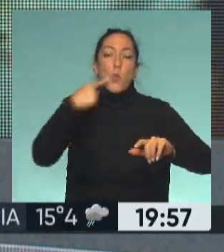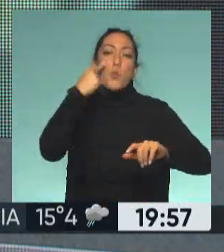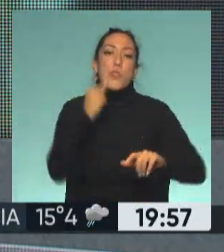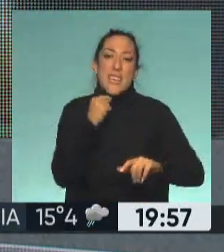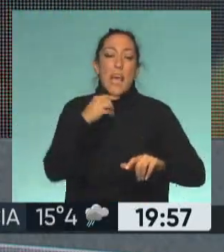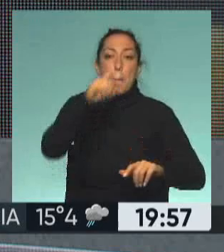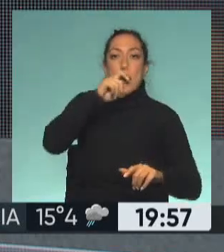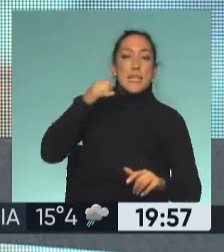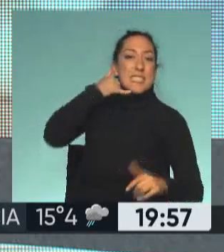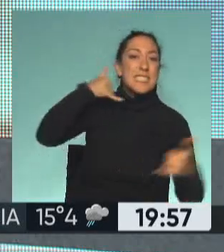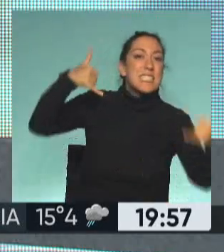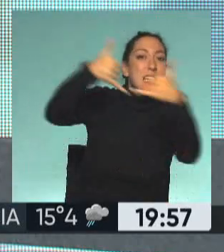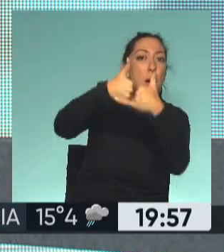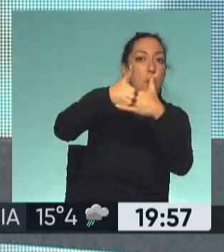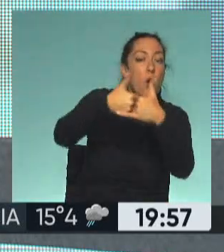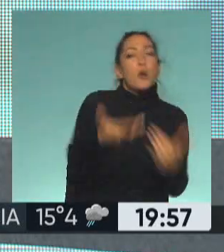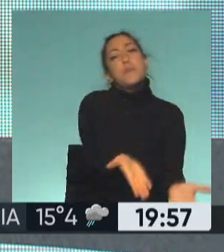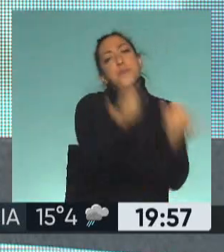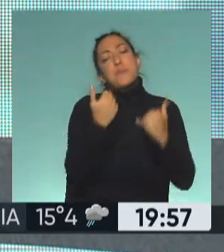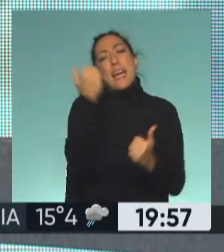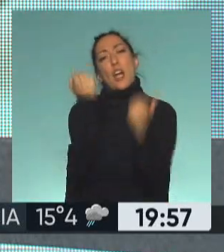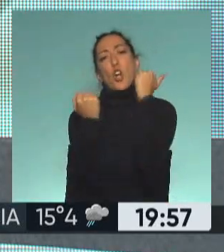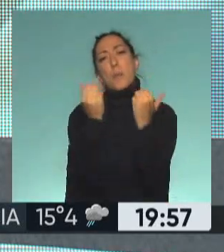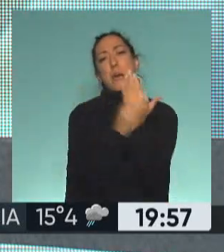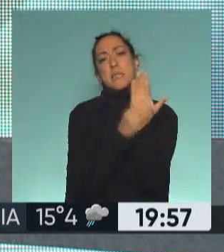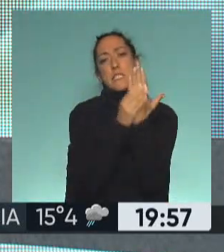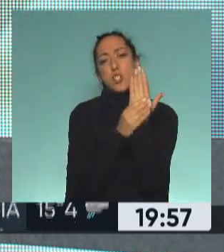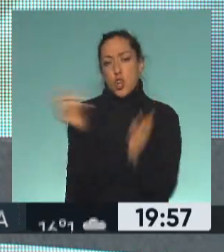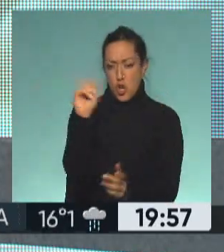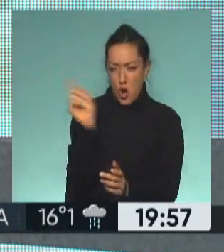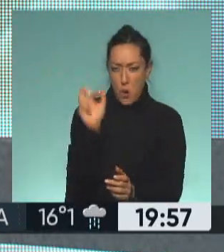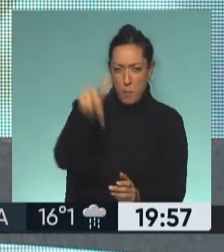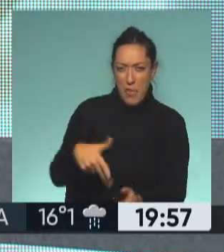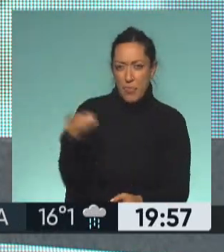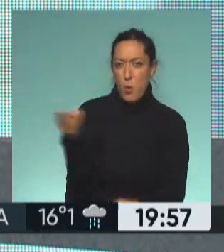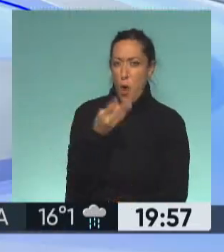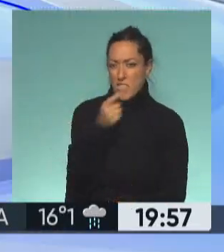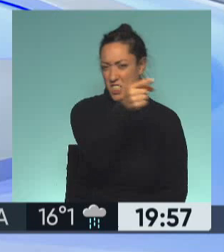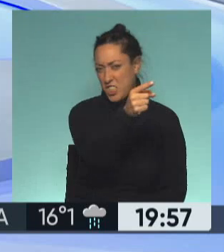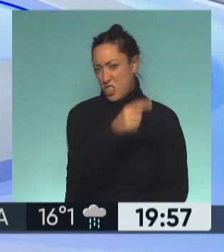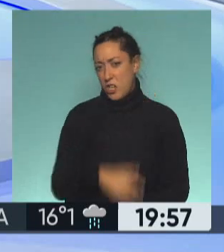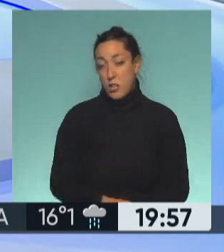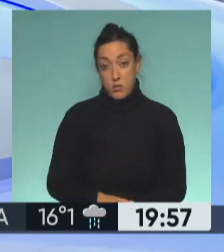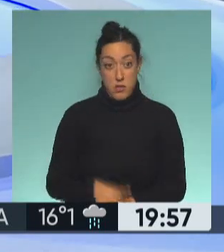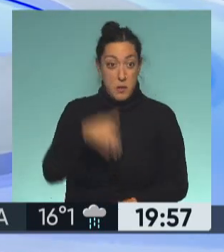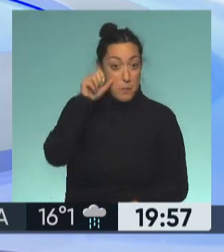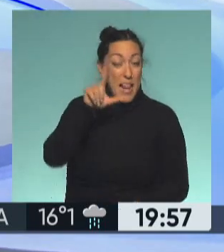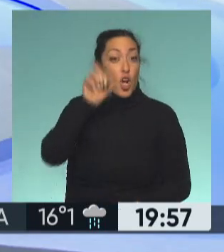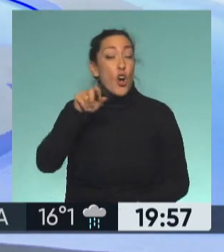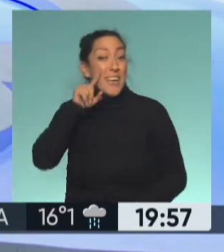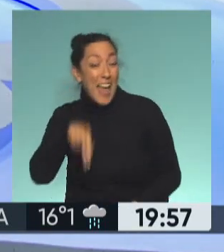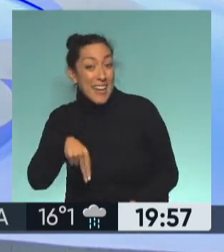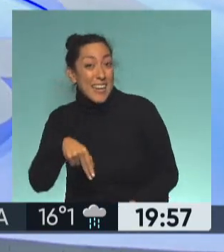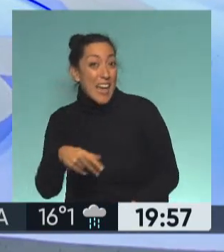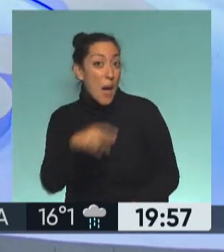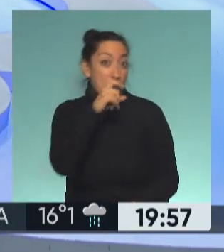teléfono Mauricio Macri. Ven a ser mi ministro de Economía. Le dijo, no, si el plan lo va a poner Washington. Melconian. Sí. A Macri. No lo dijo Cristina,